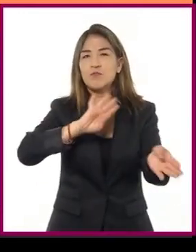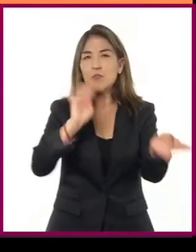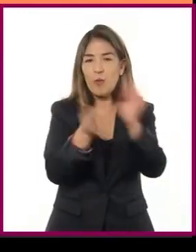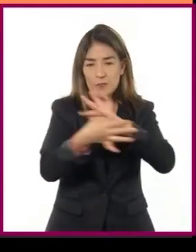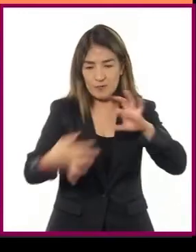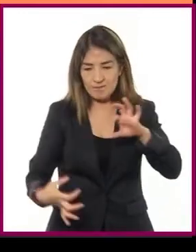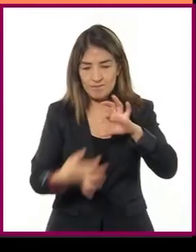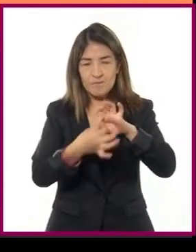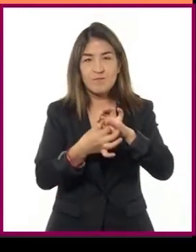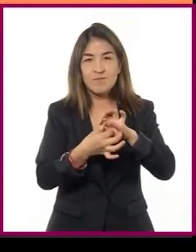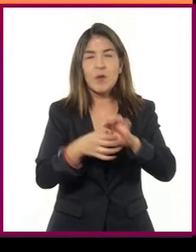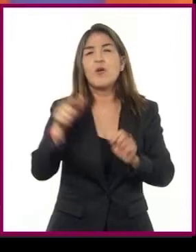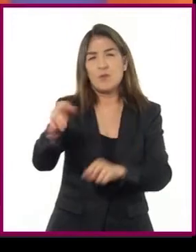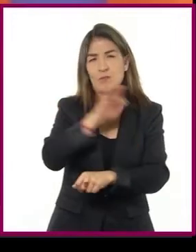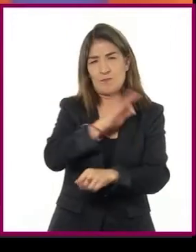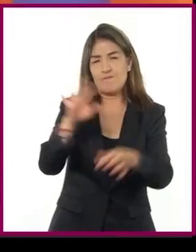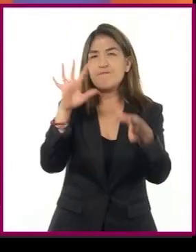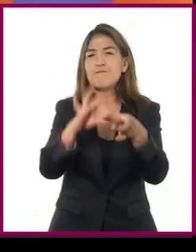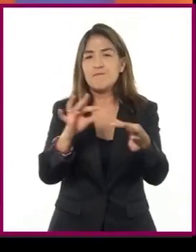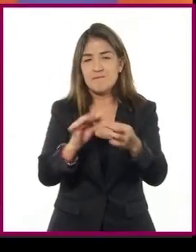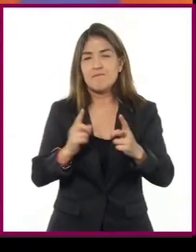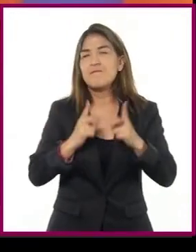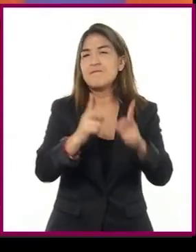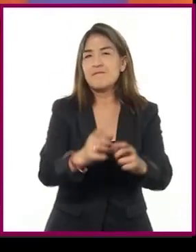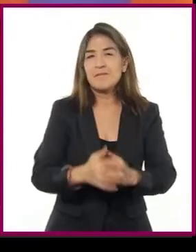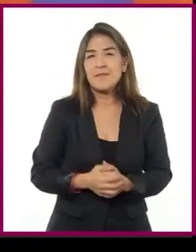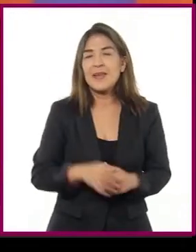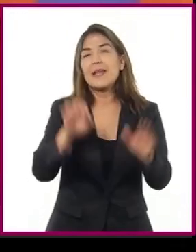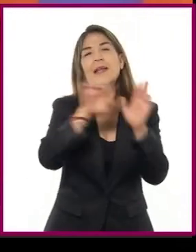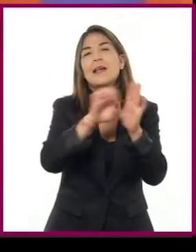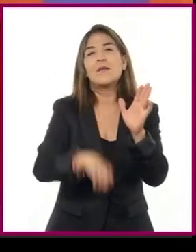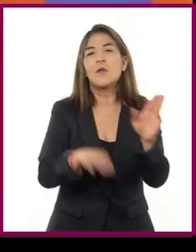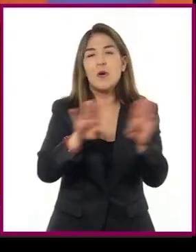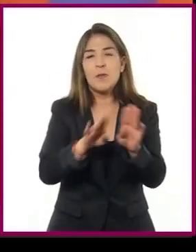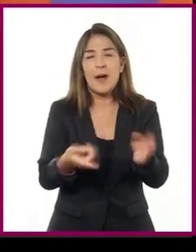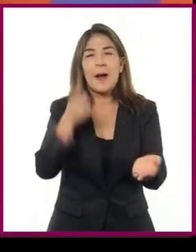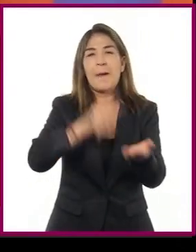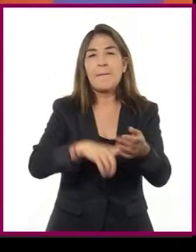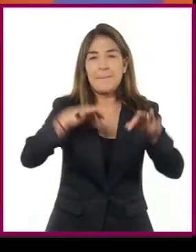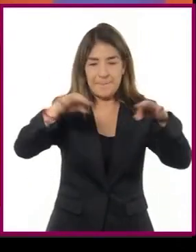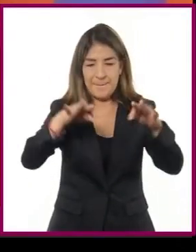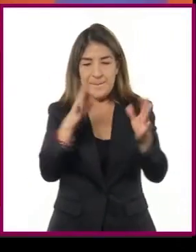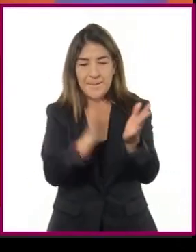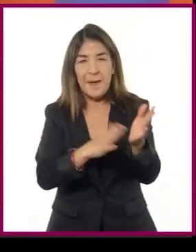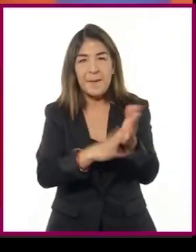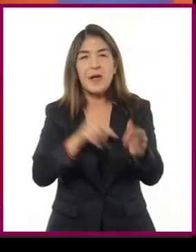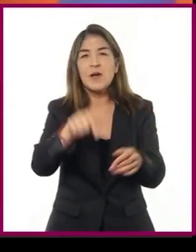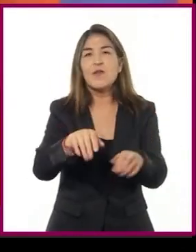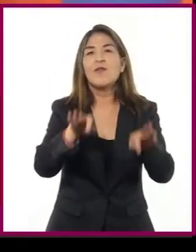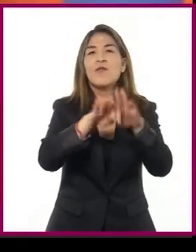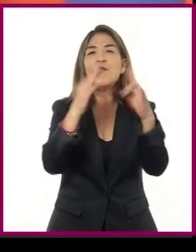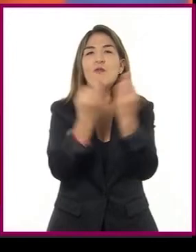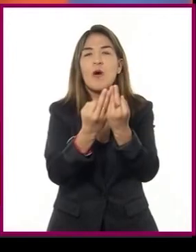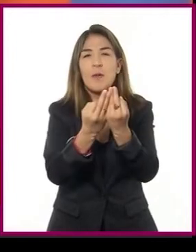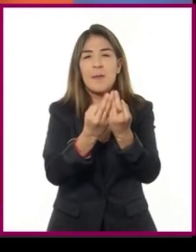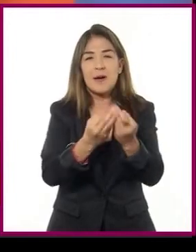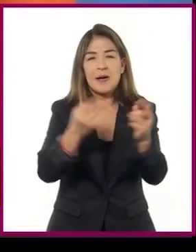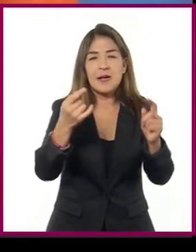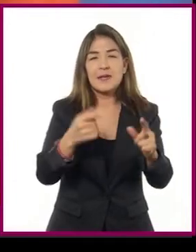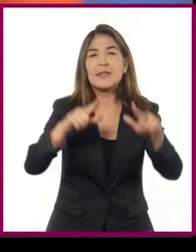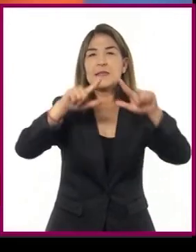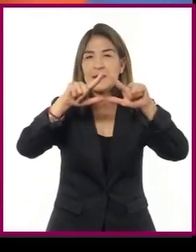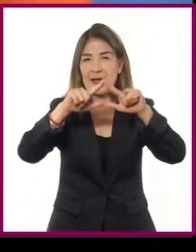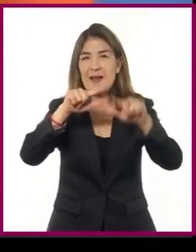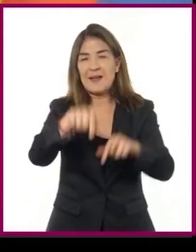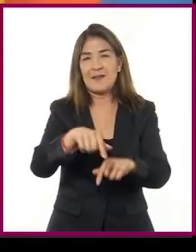podrías dar un ejemplo? Supongamos que queremos representar en papel un objeto físico con forma de triángulo equilátero,